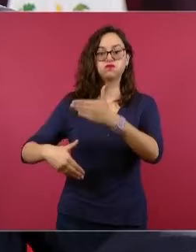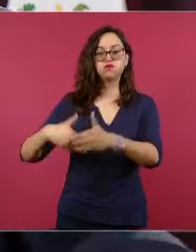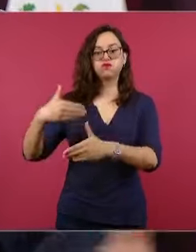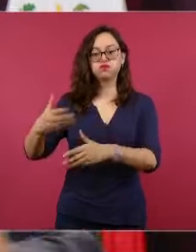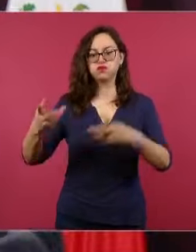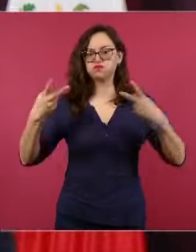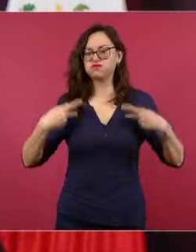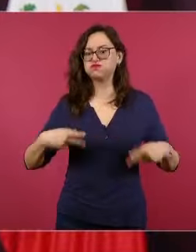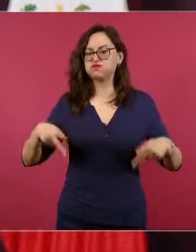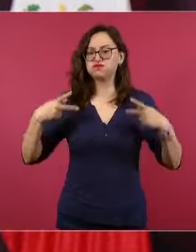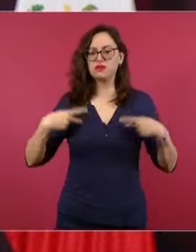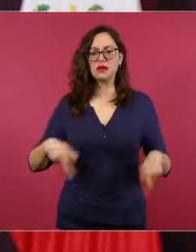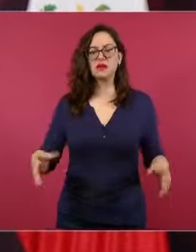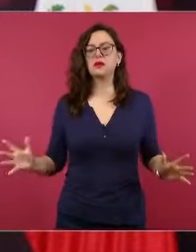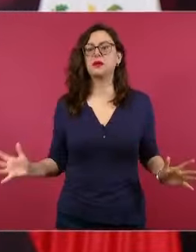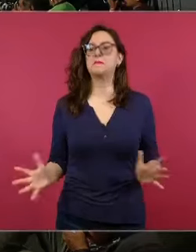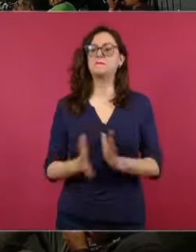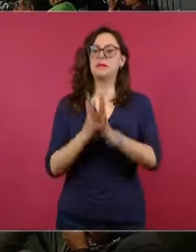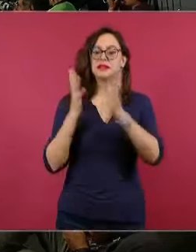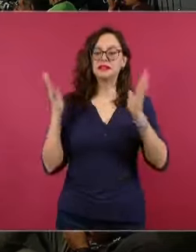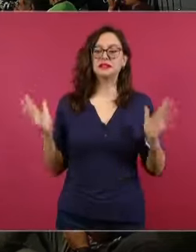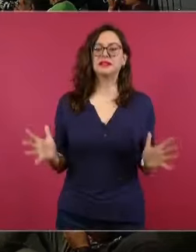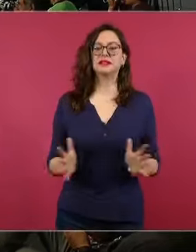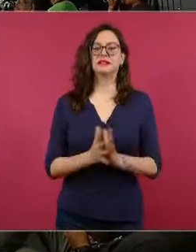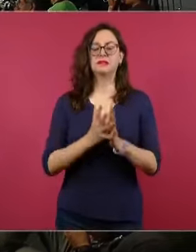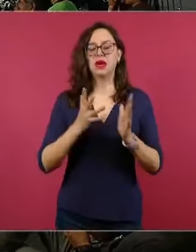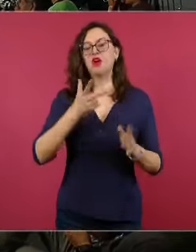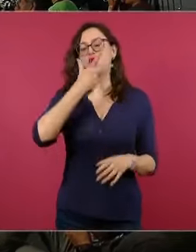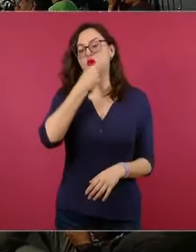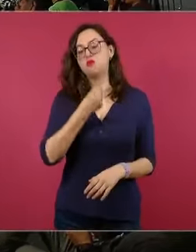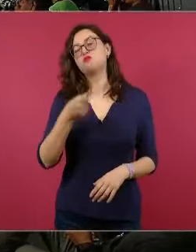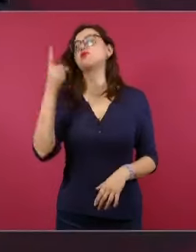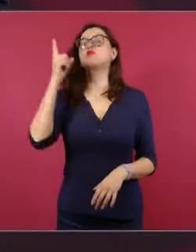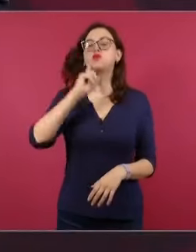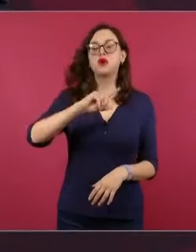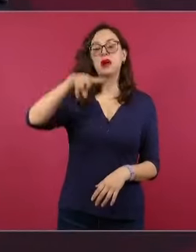millones de mexicanas